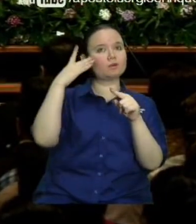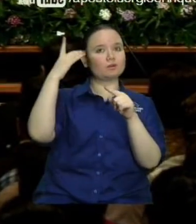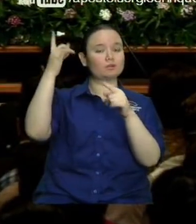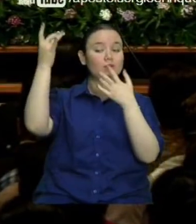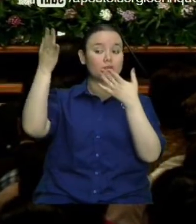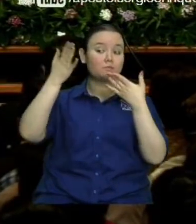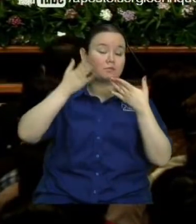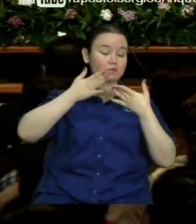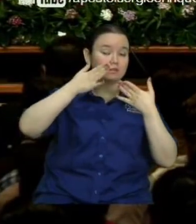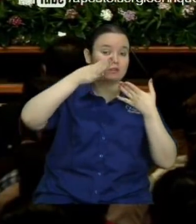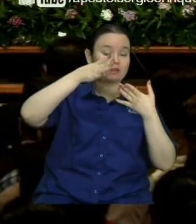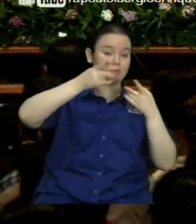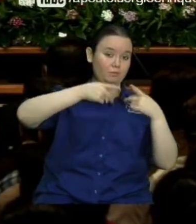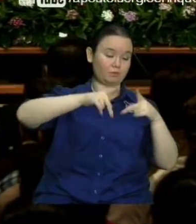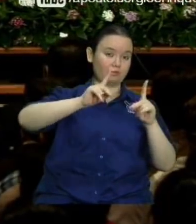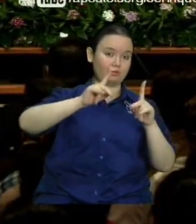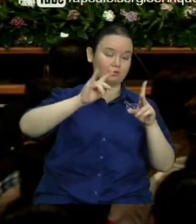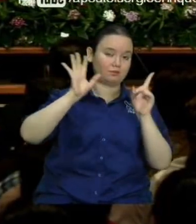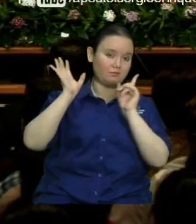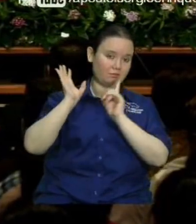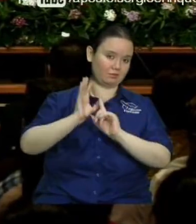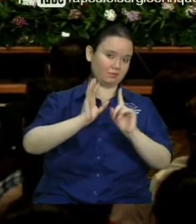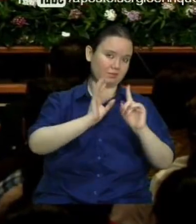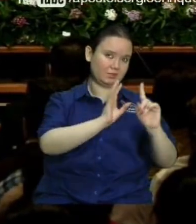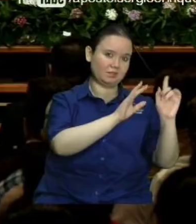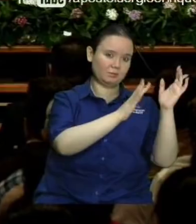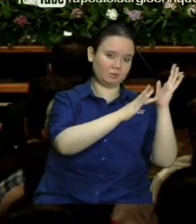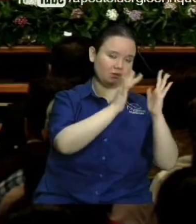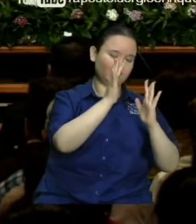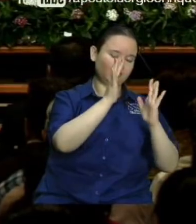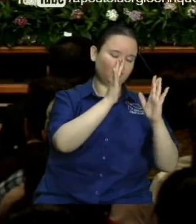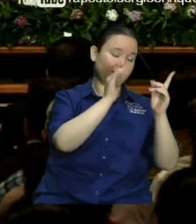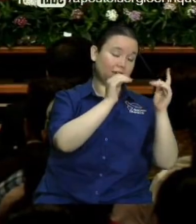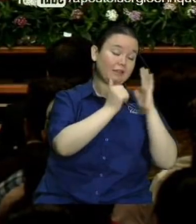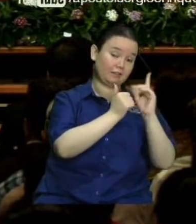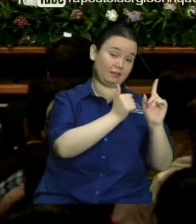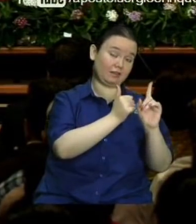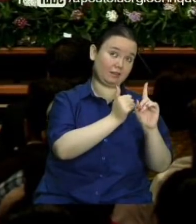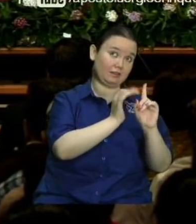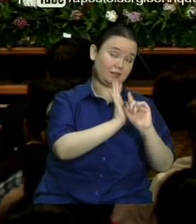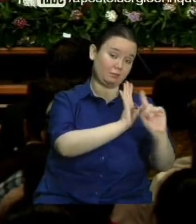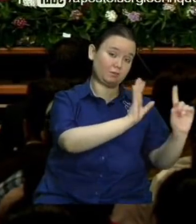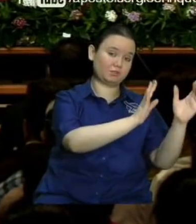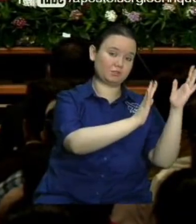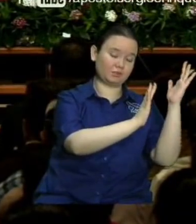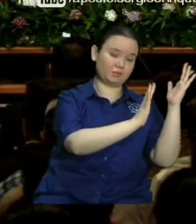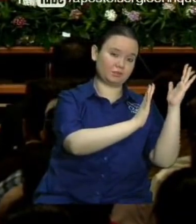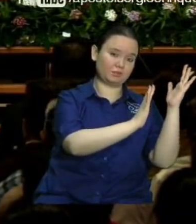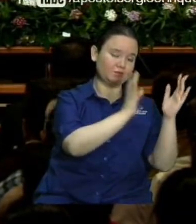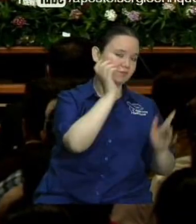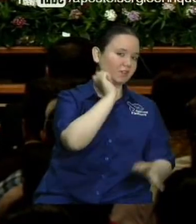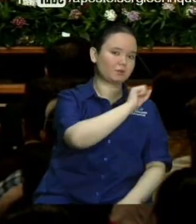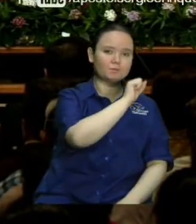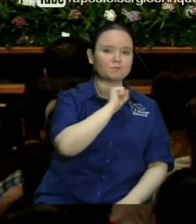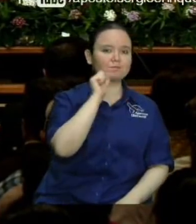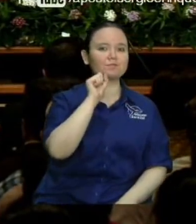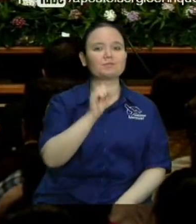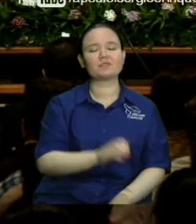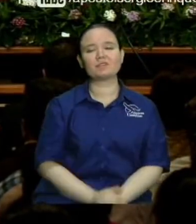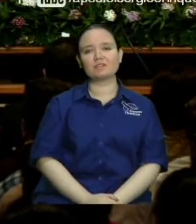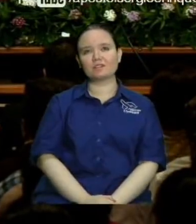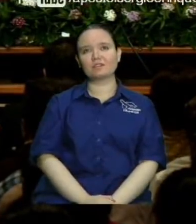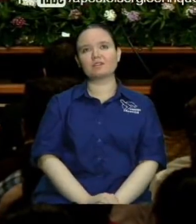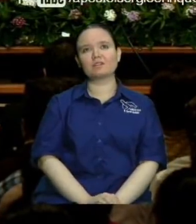de ser discípulo del apóstol Sergio y él empezó a explicar cosas de la genealogía. Entonces dije,